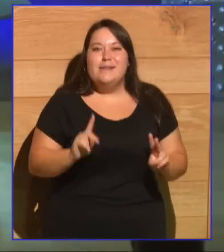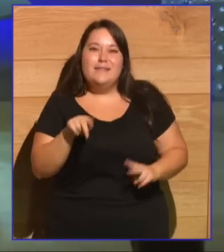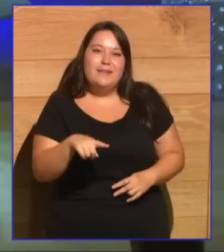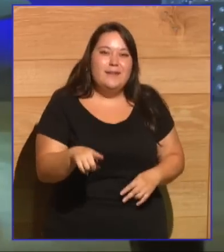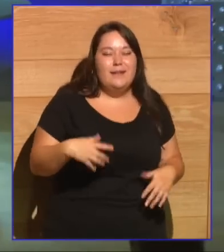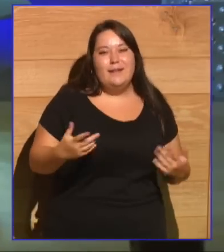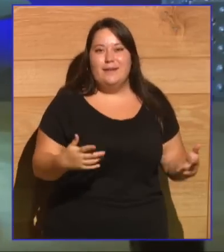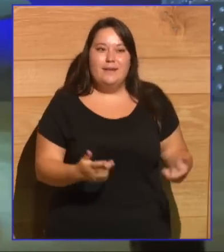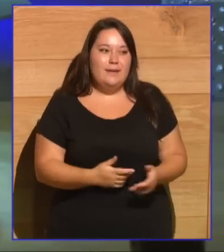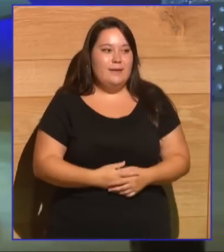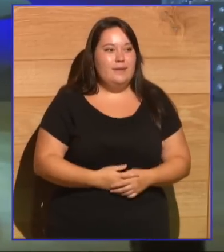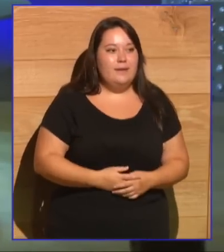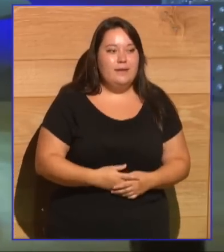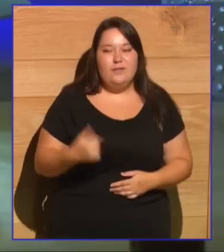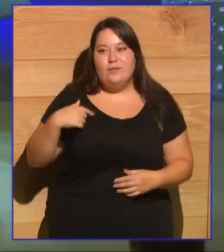empezar